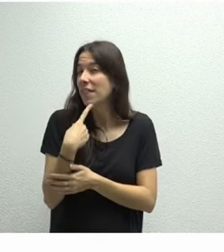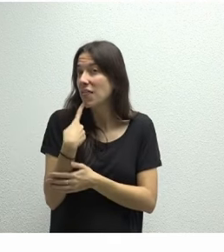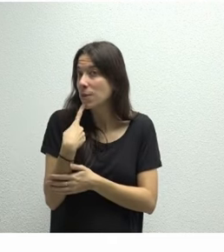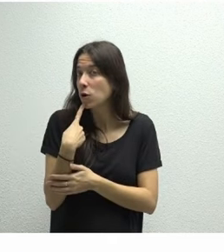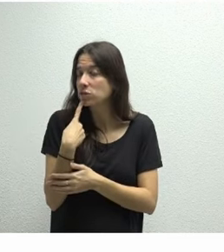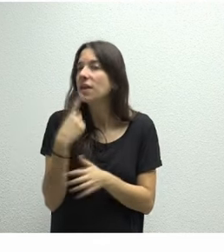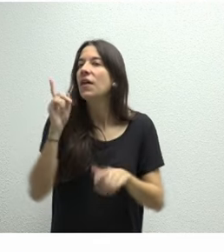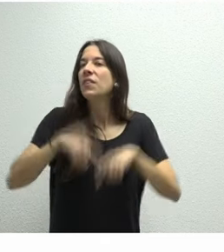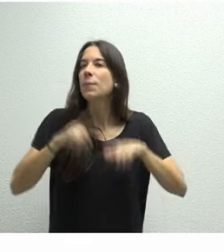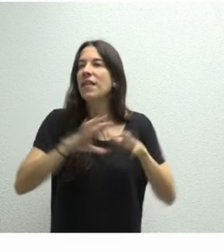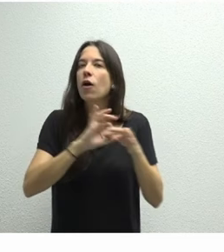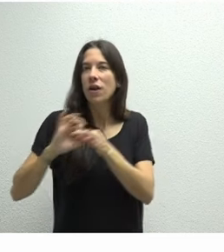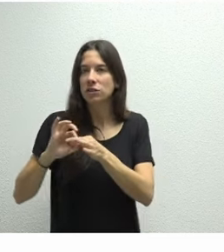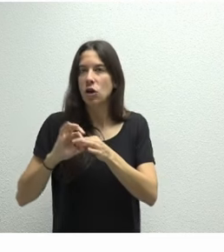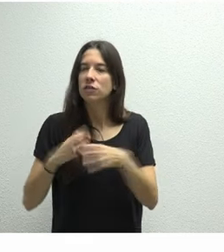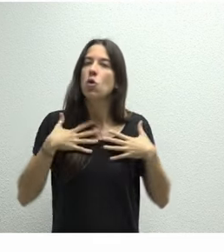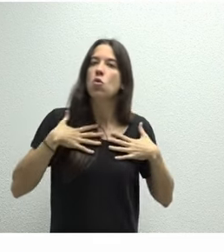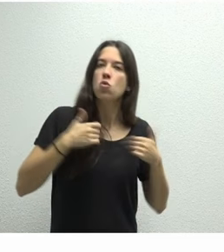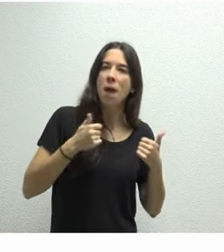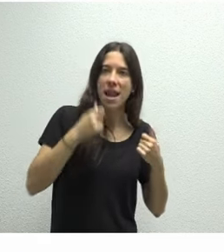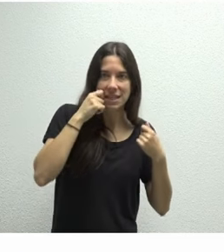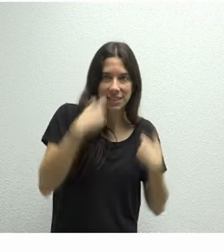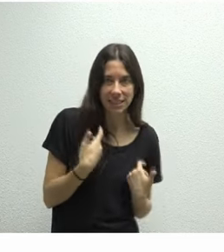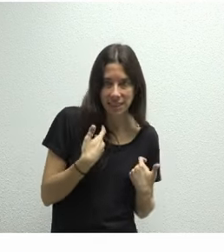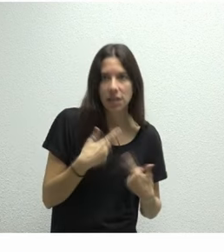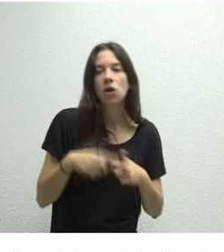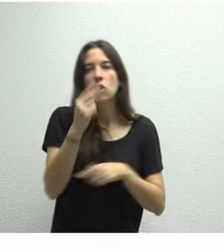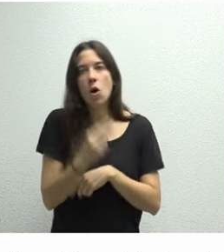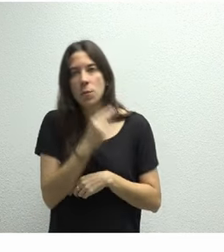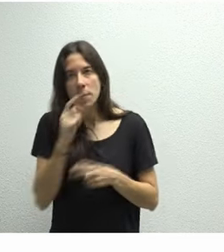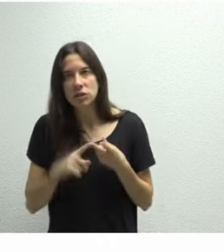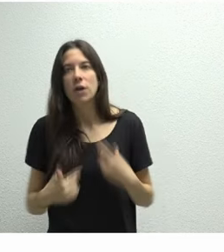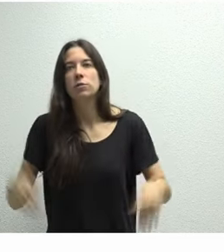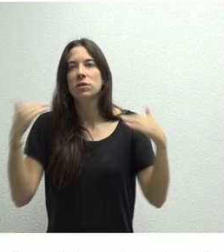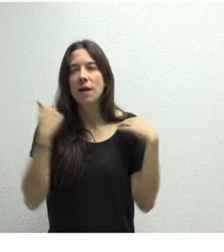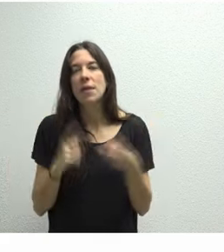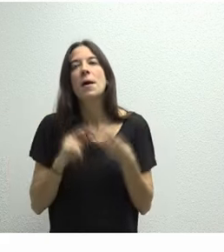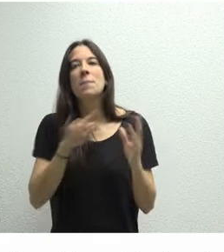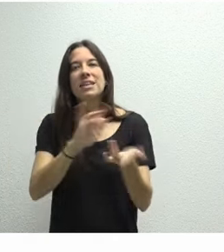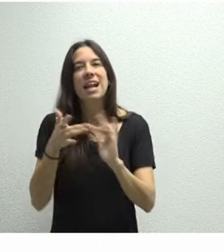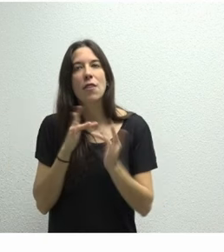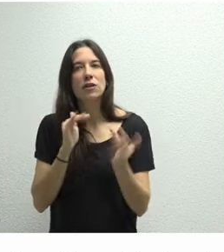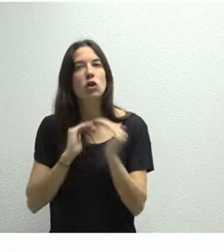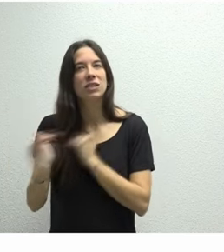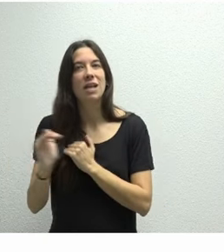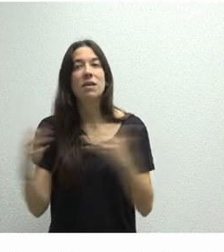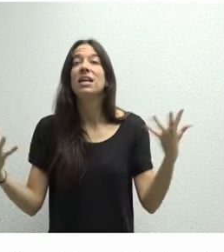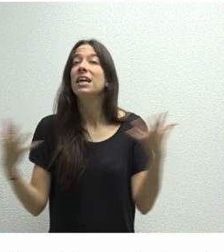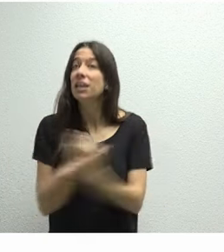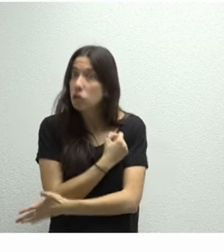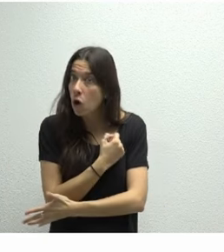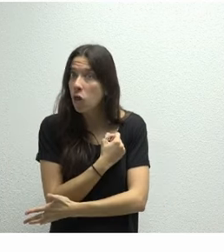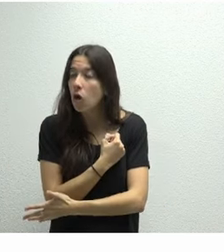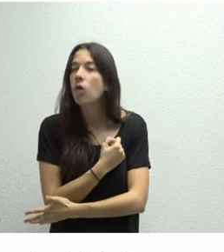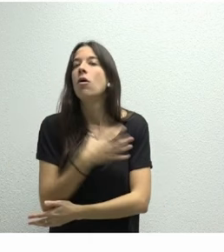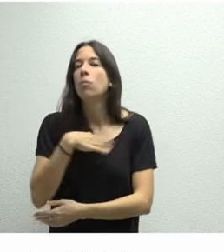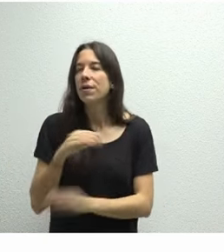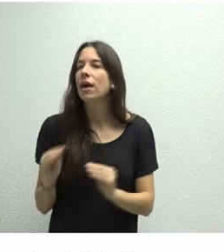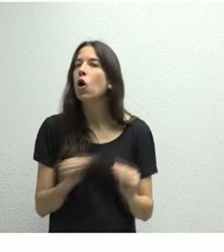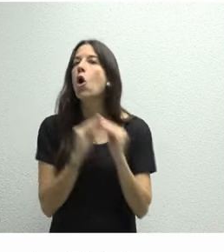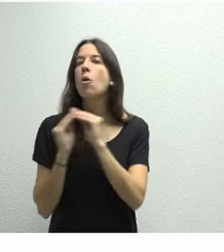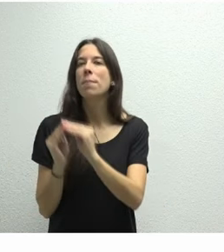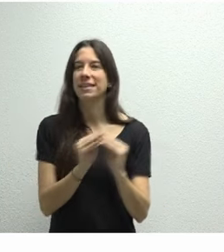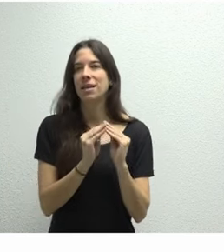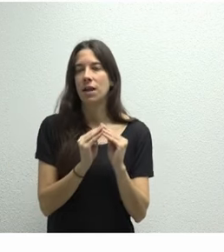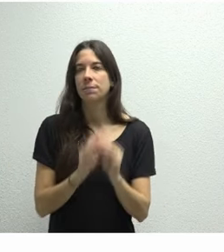eh humanas los compromisos la responsabilidad y las relaciones sostenible y todo ello no es incompatible para nada tiene que ser